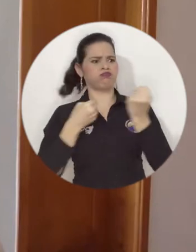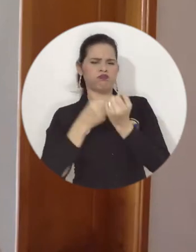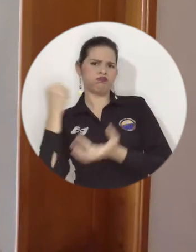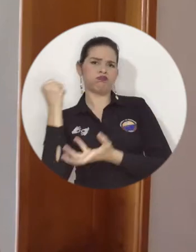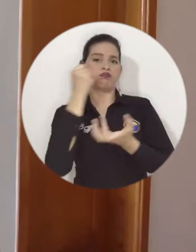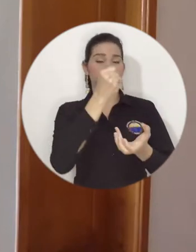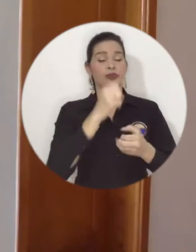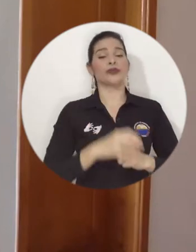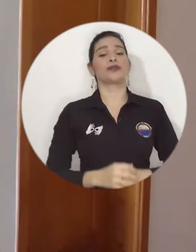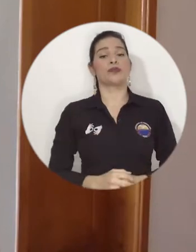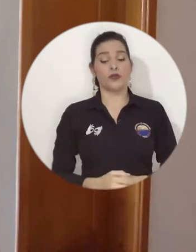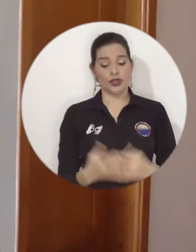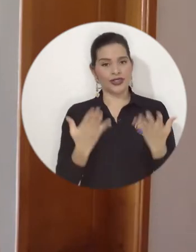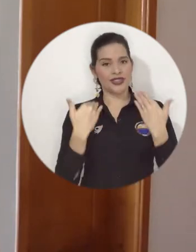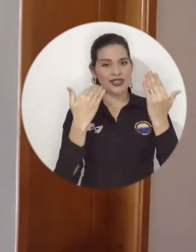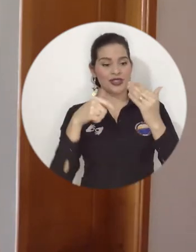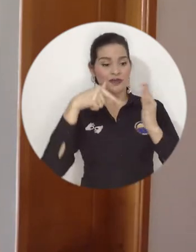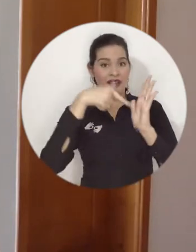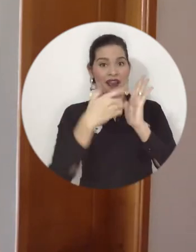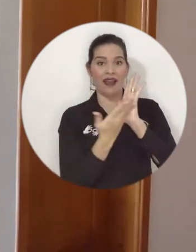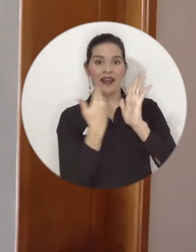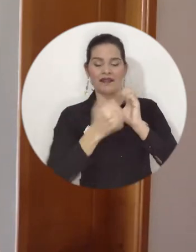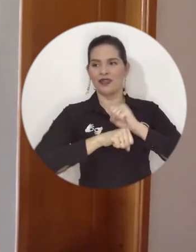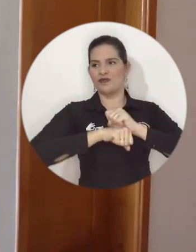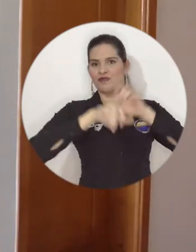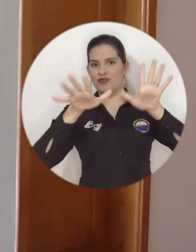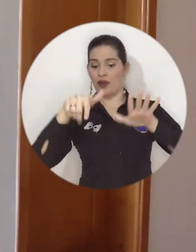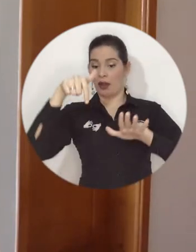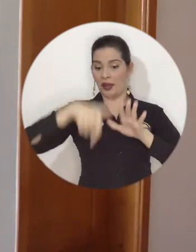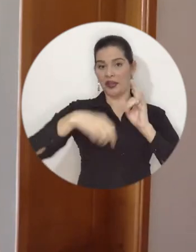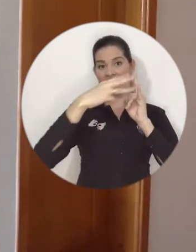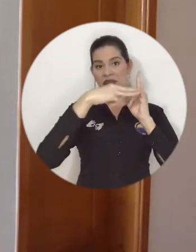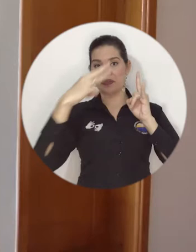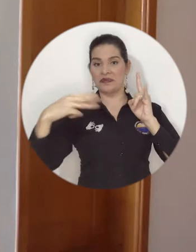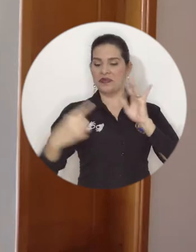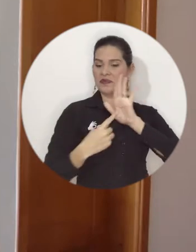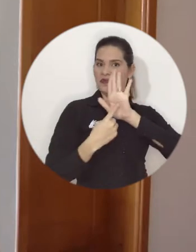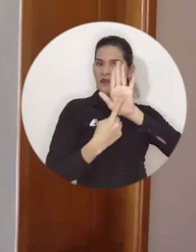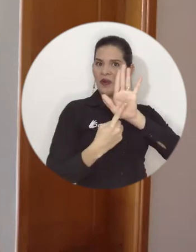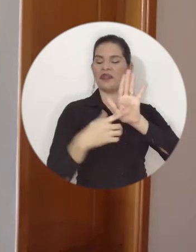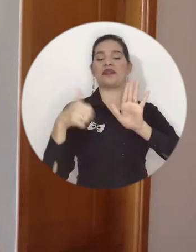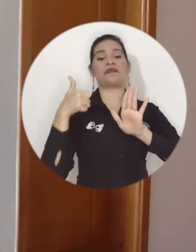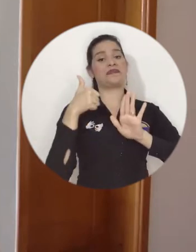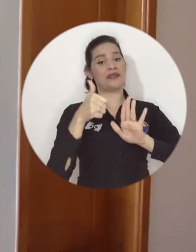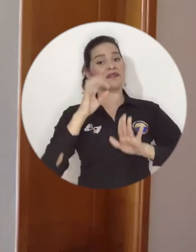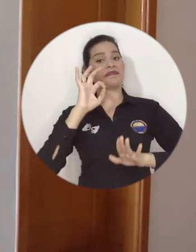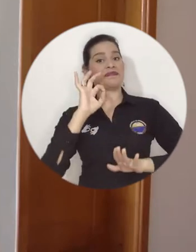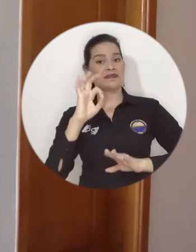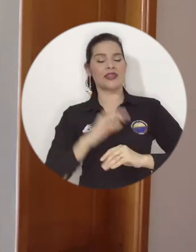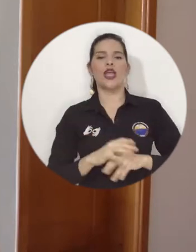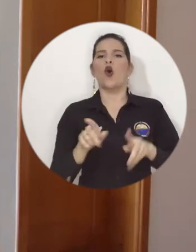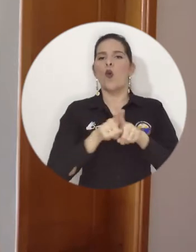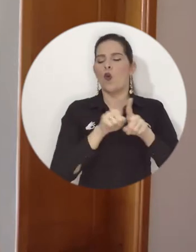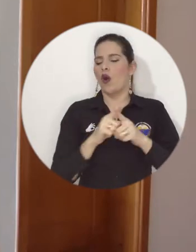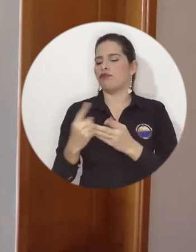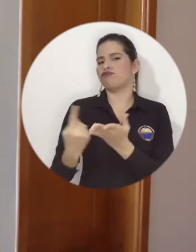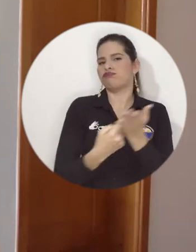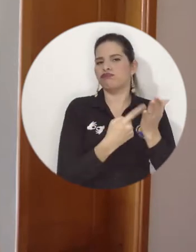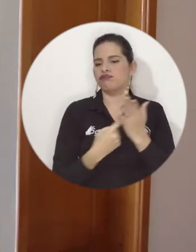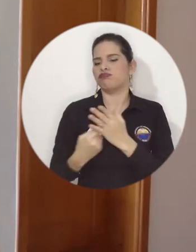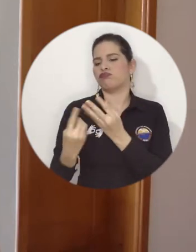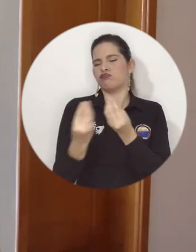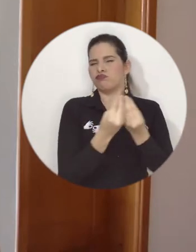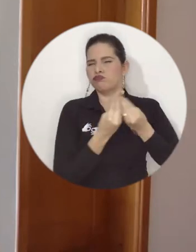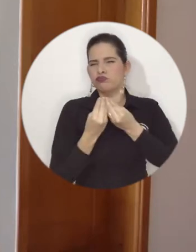este artículo es importante para la Universidad del Magdalena, porque fue el resultado de un trabajo colaborativo